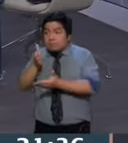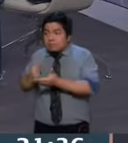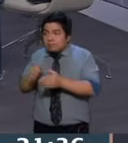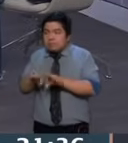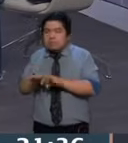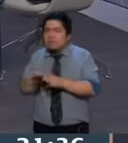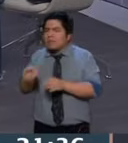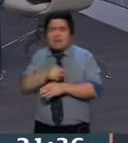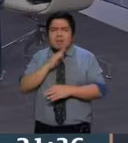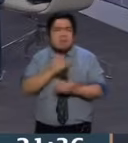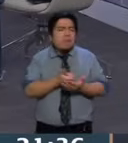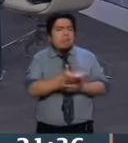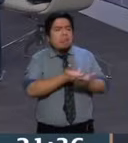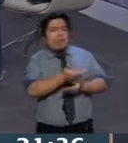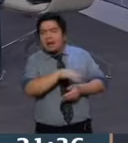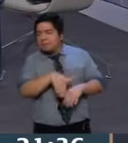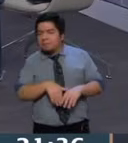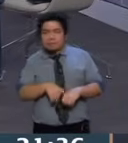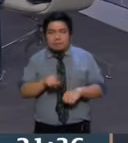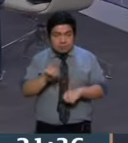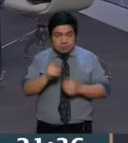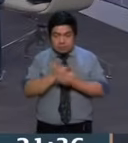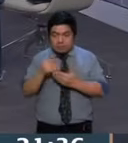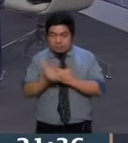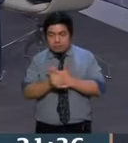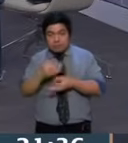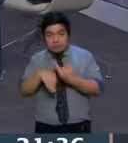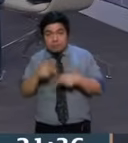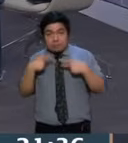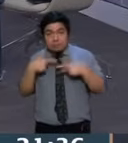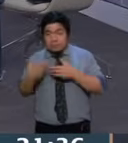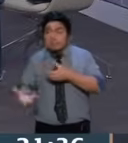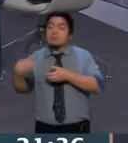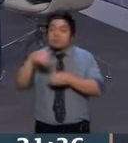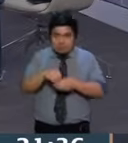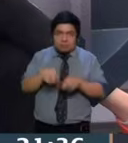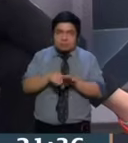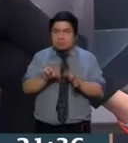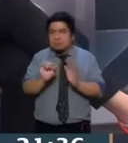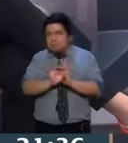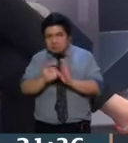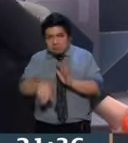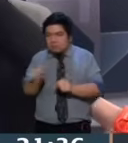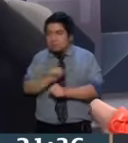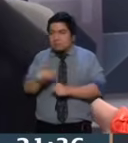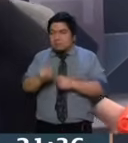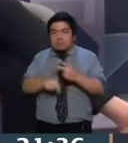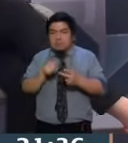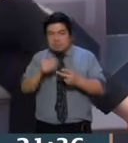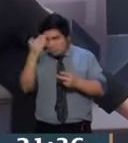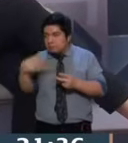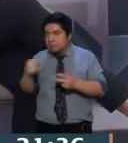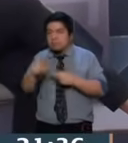lana que le pasas a la mamá. Necesitamos todo un proyecto para integrar a las personas cuidadoras que tengan profesionalización, capacidad,